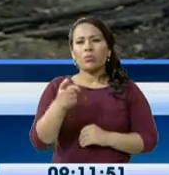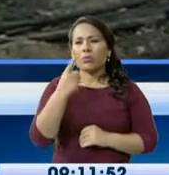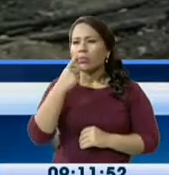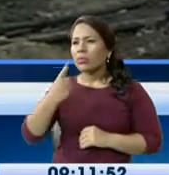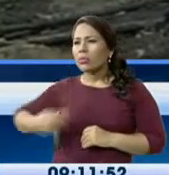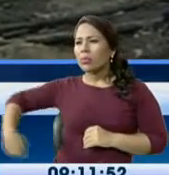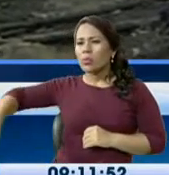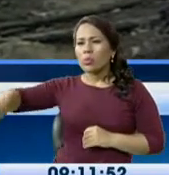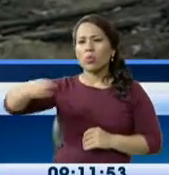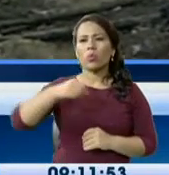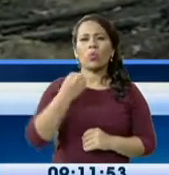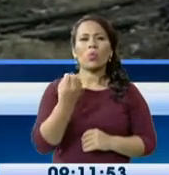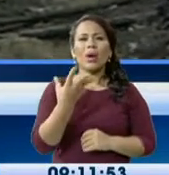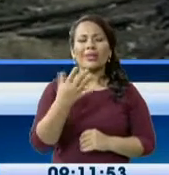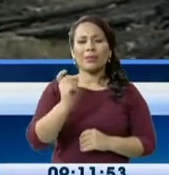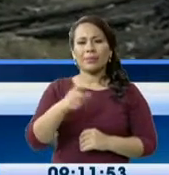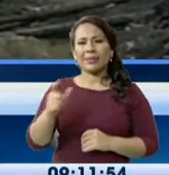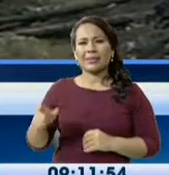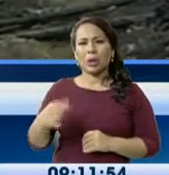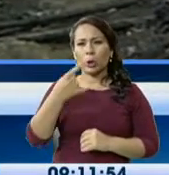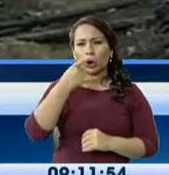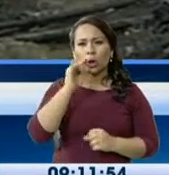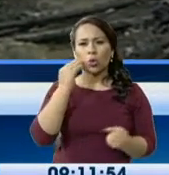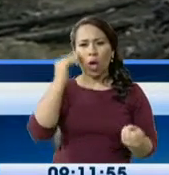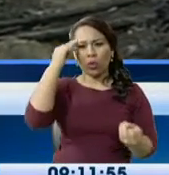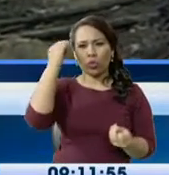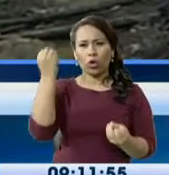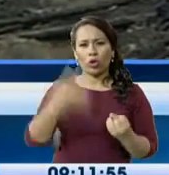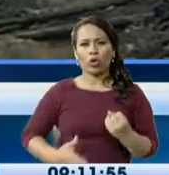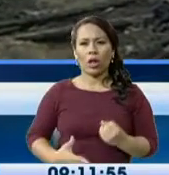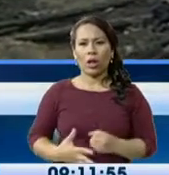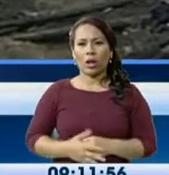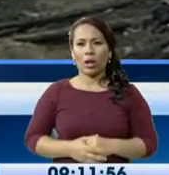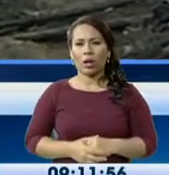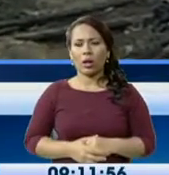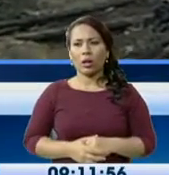calculas cuántas personas, entre niños y adultos.